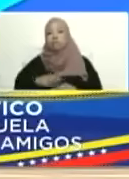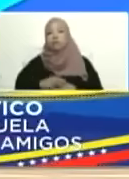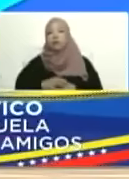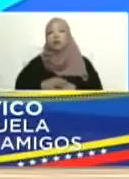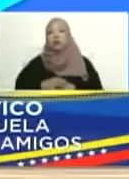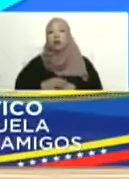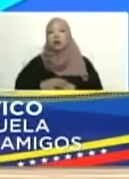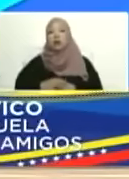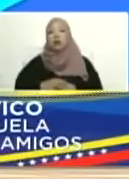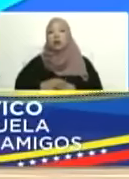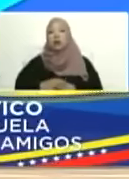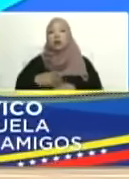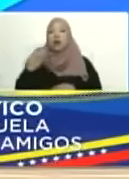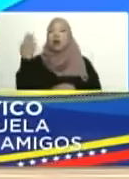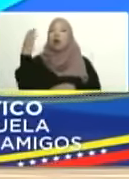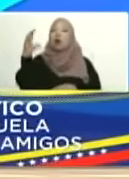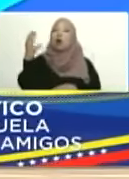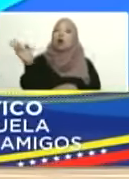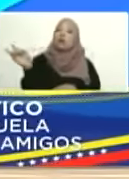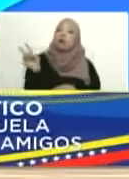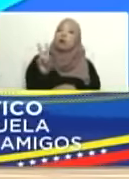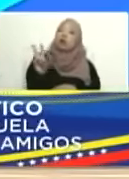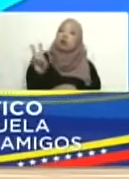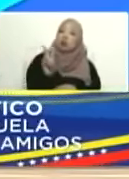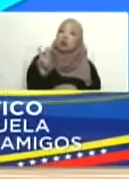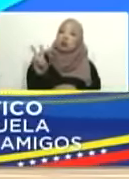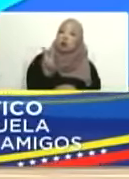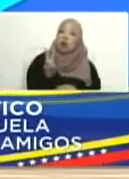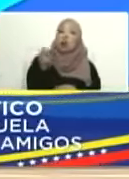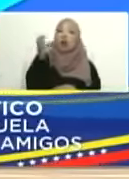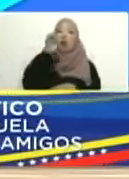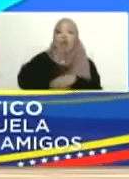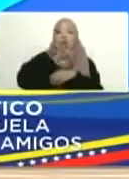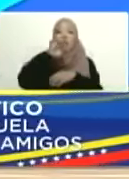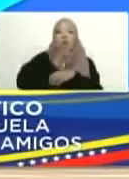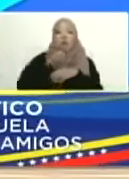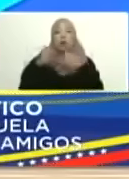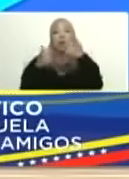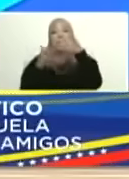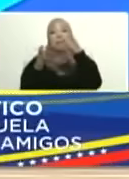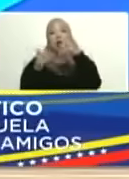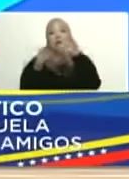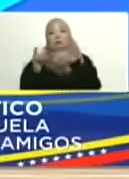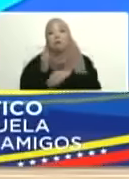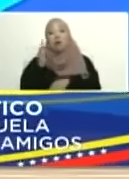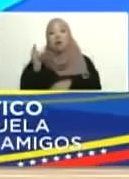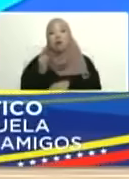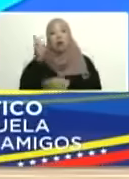con la separación de la Gran Colombia. Se imponen los caudillismos,